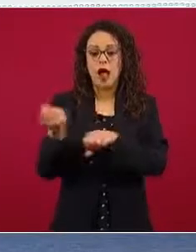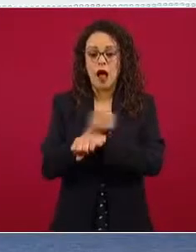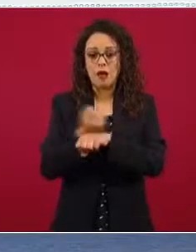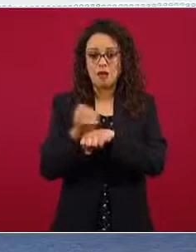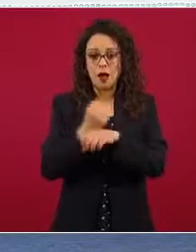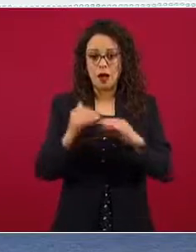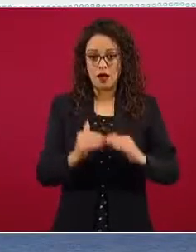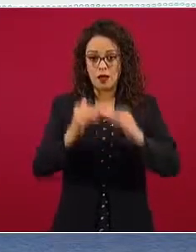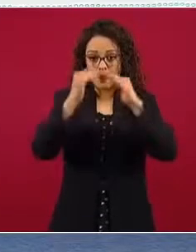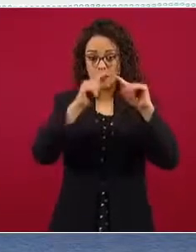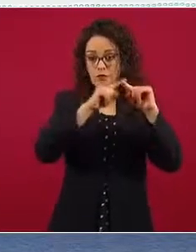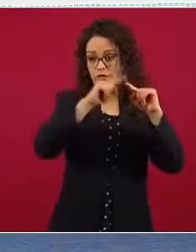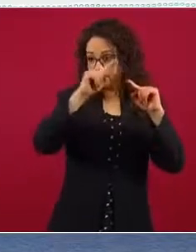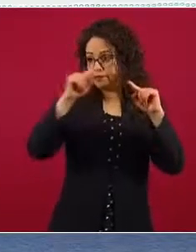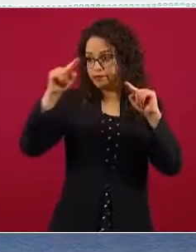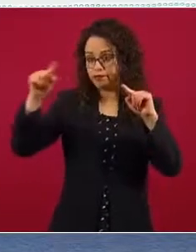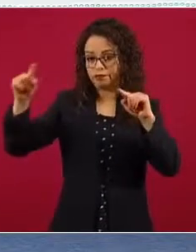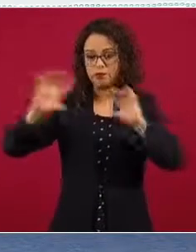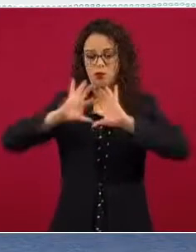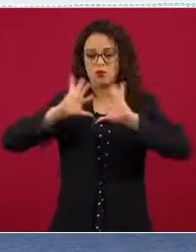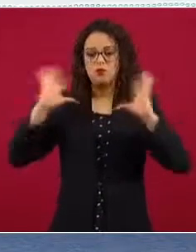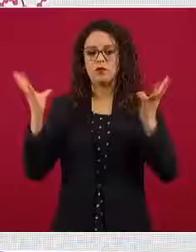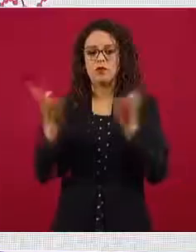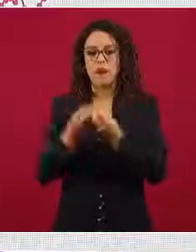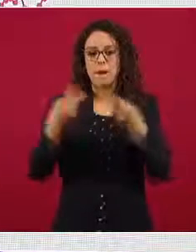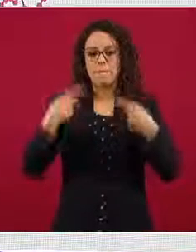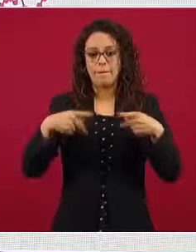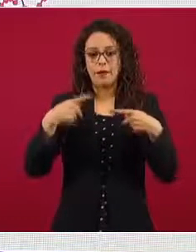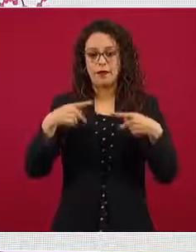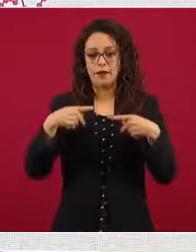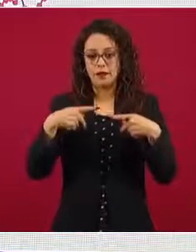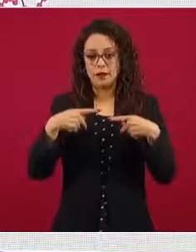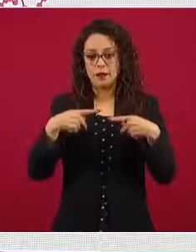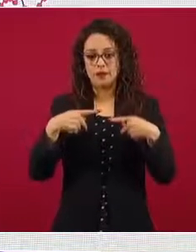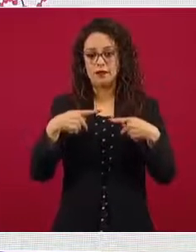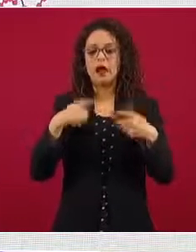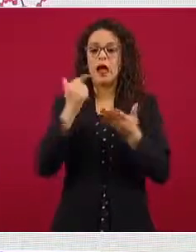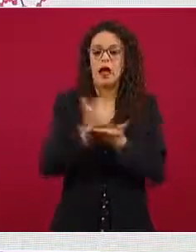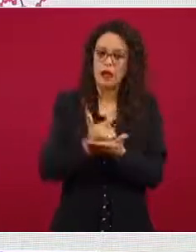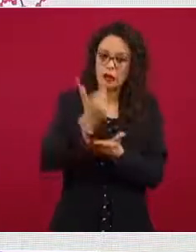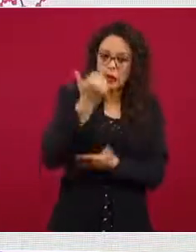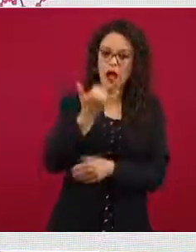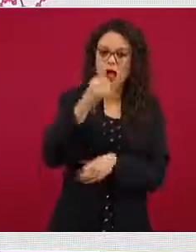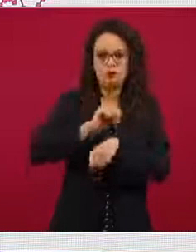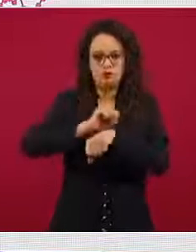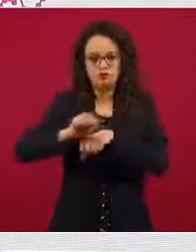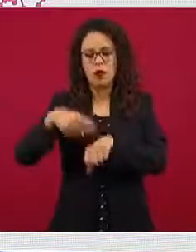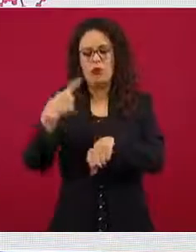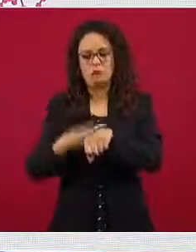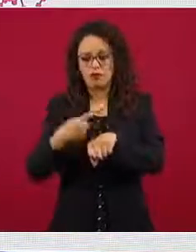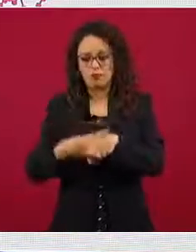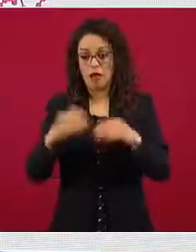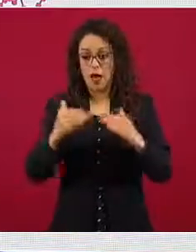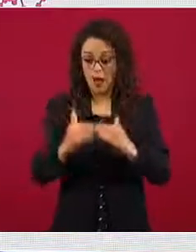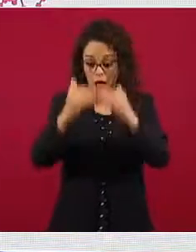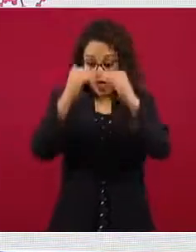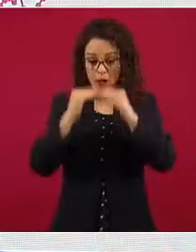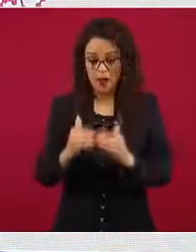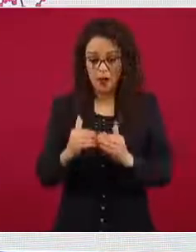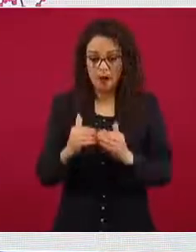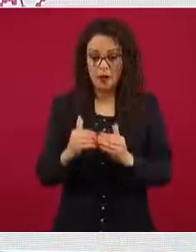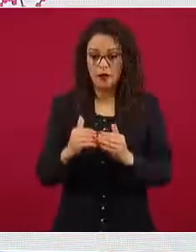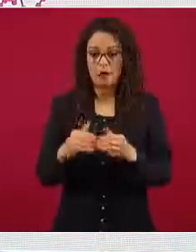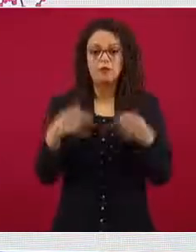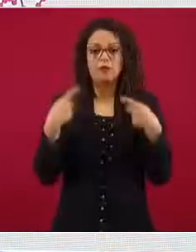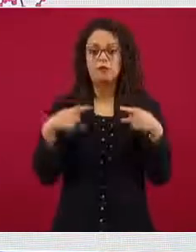es la suma de personas críticamente enfermas y no críticamente enfermas. La curva inmediatamente abajo es personas que